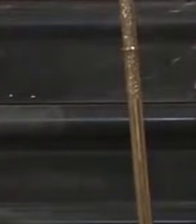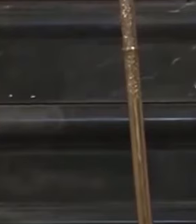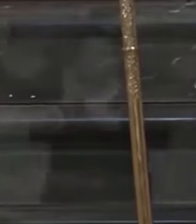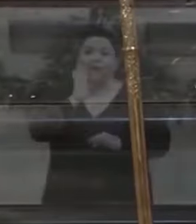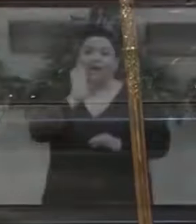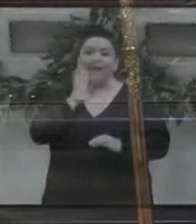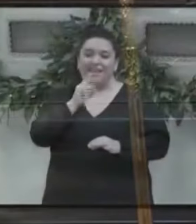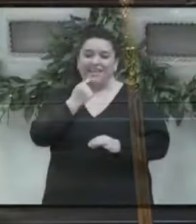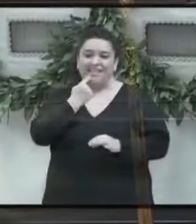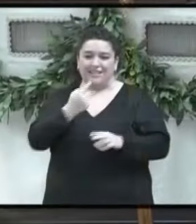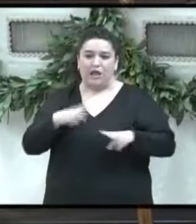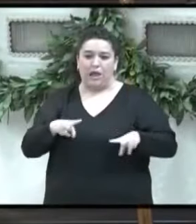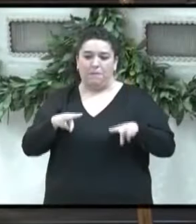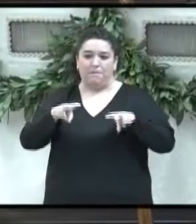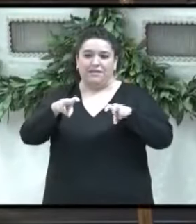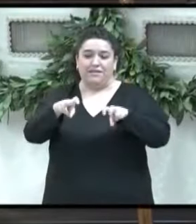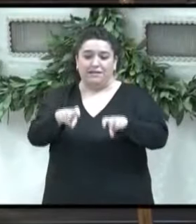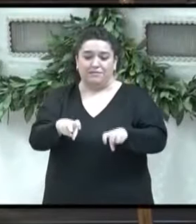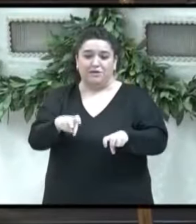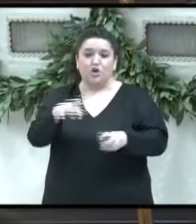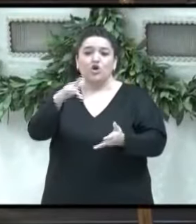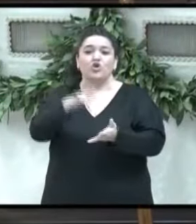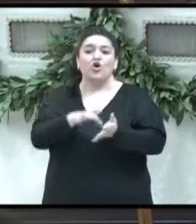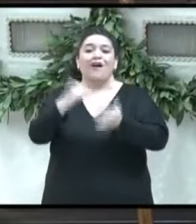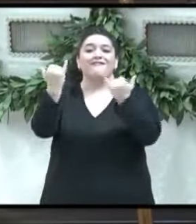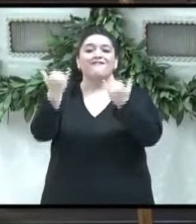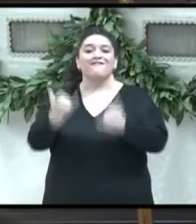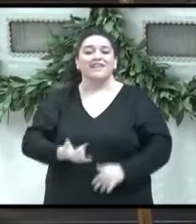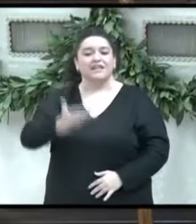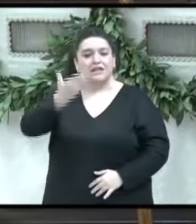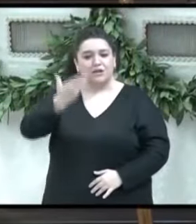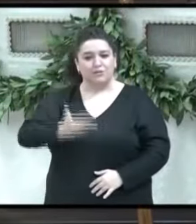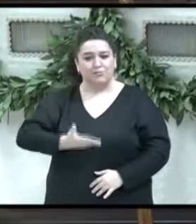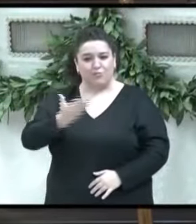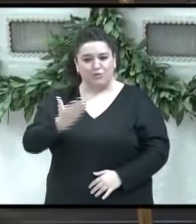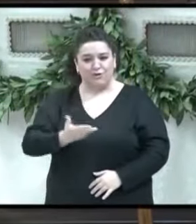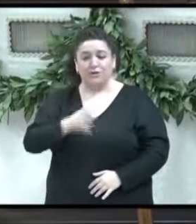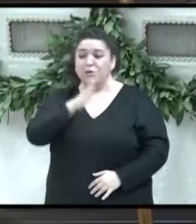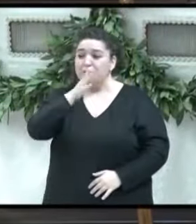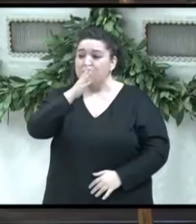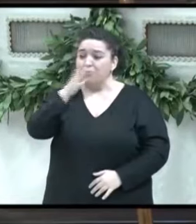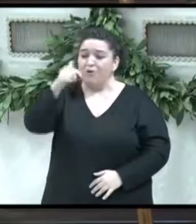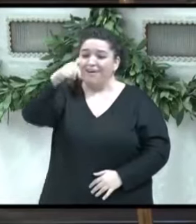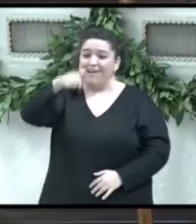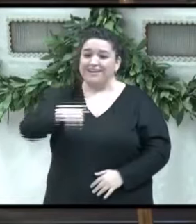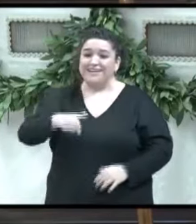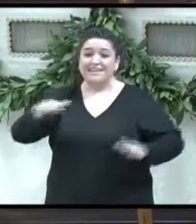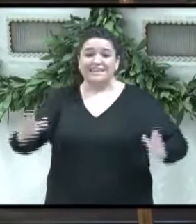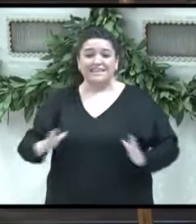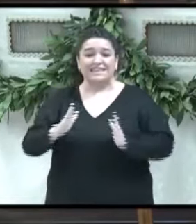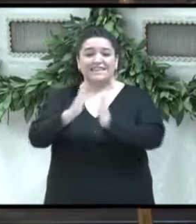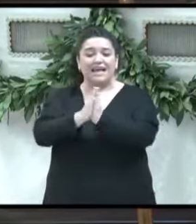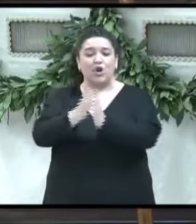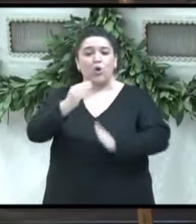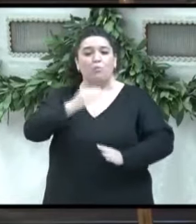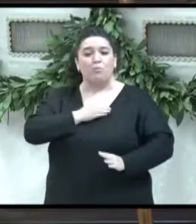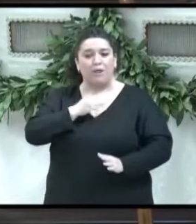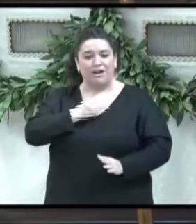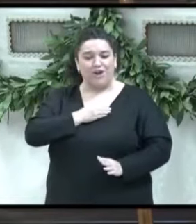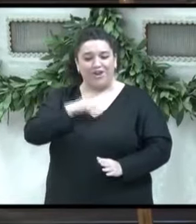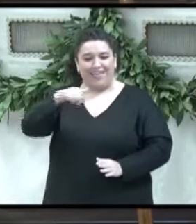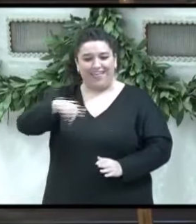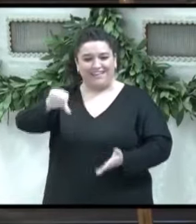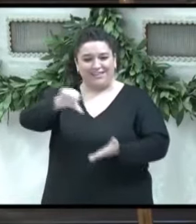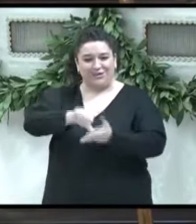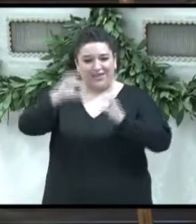al comienzo es fiesta muy grande porque son nuestros Santos patronos no solo de la